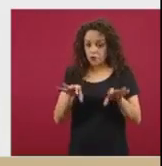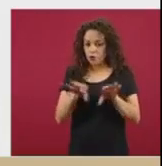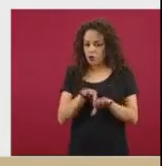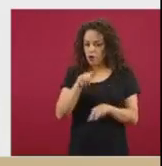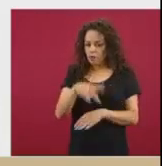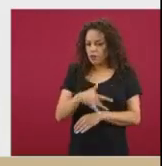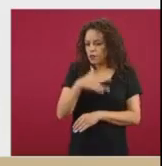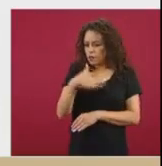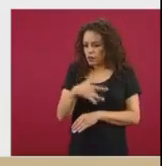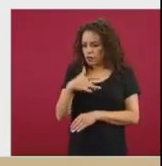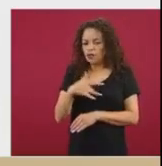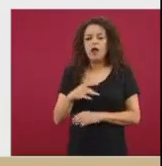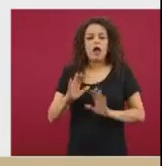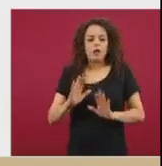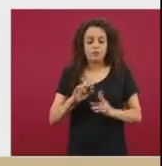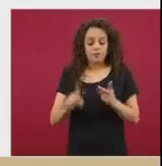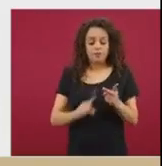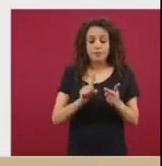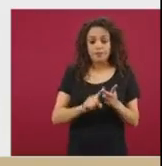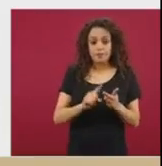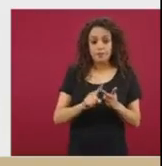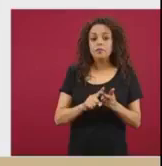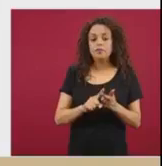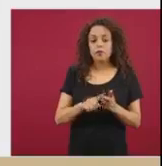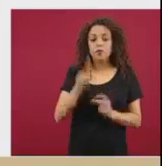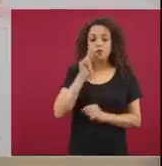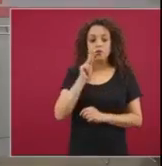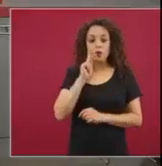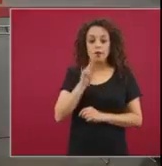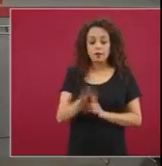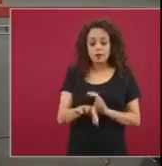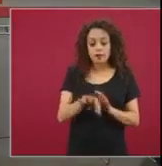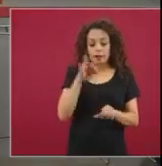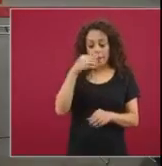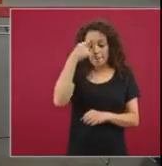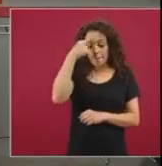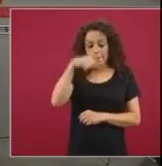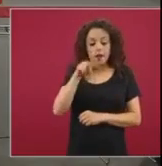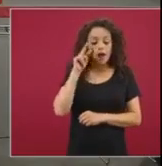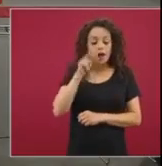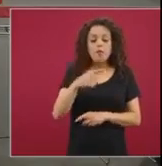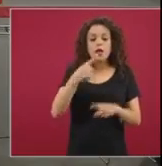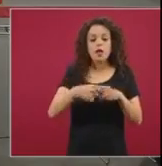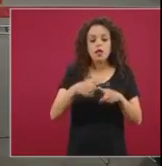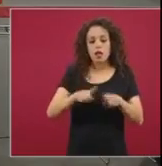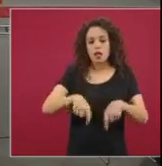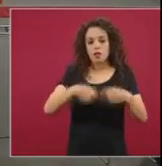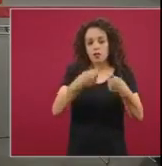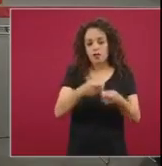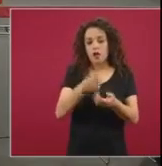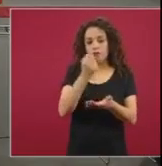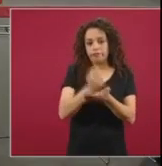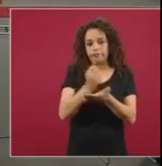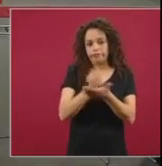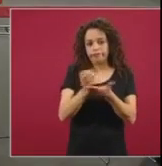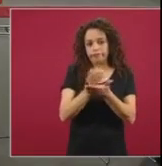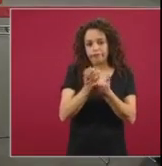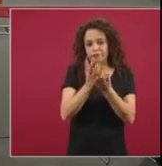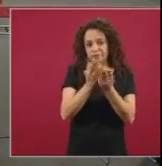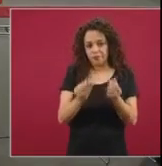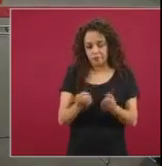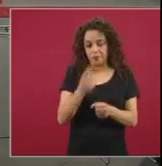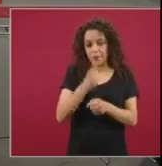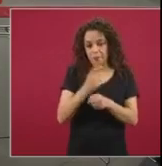Y segundo, tomando las muestras para verificar quién de ellos entran a tratamiento. Entonces, si se fijan, son búsquedas intencionadas en áreas donde